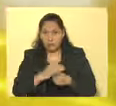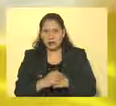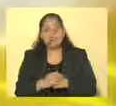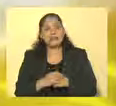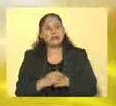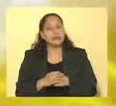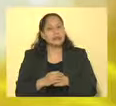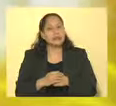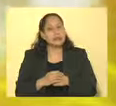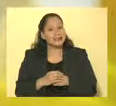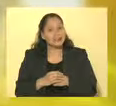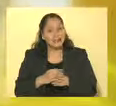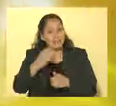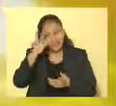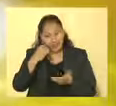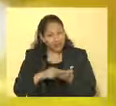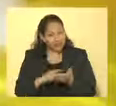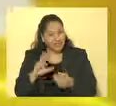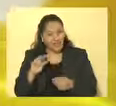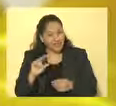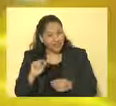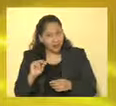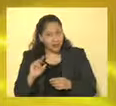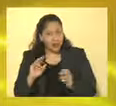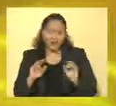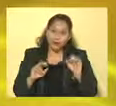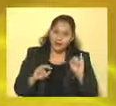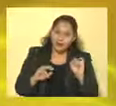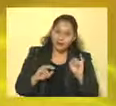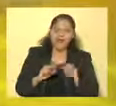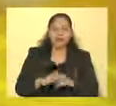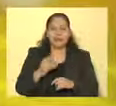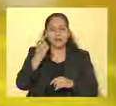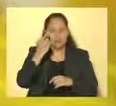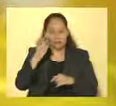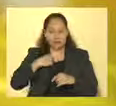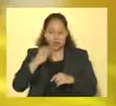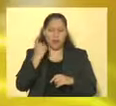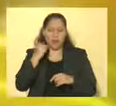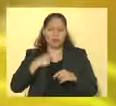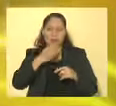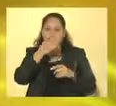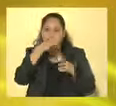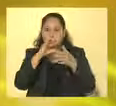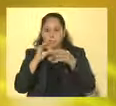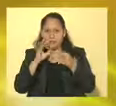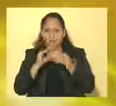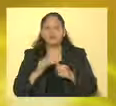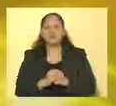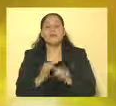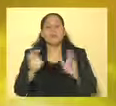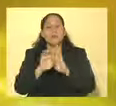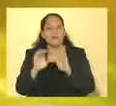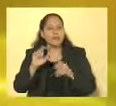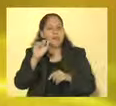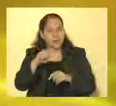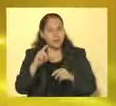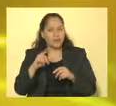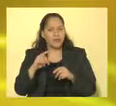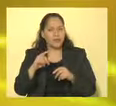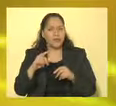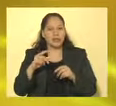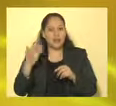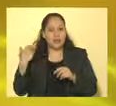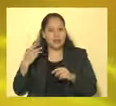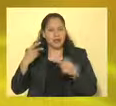Híjole. Yo creo que no. Yo creo que no. Mira, yo creo que te voy a decir una cosa. Bajo el mismo contexto de este invitado que